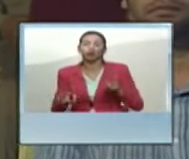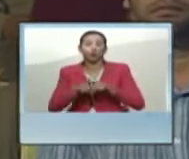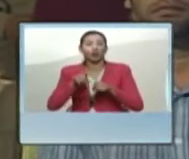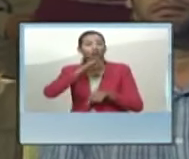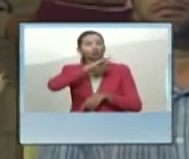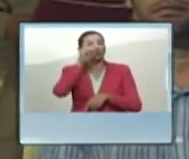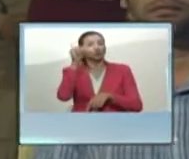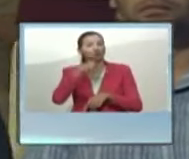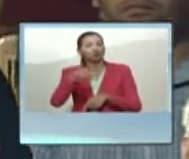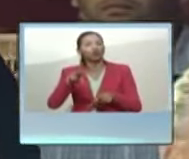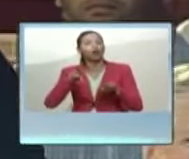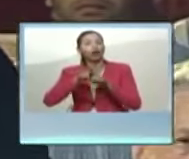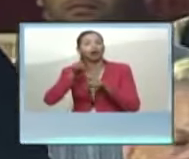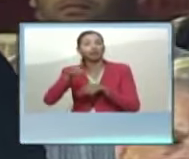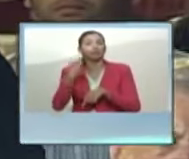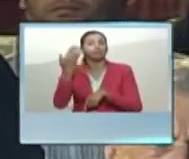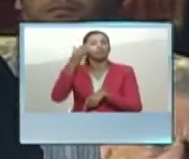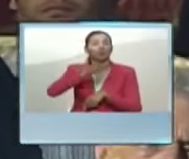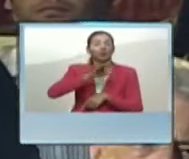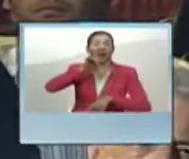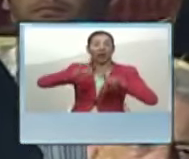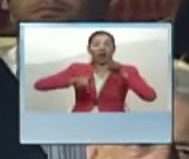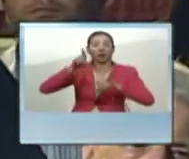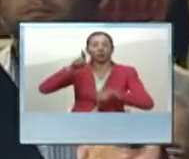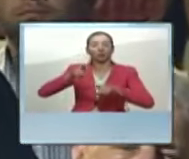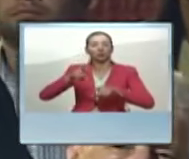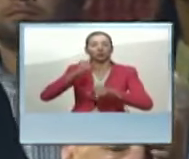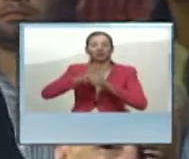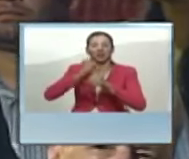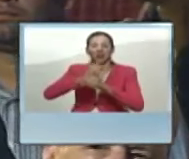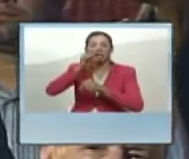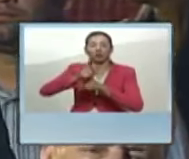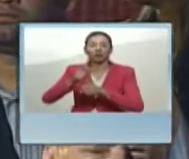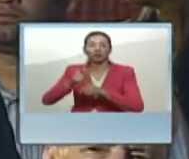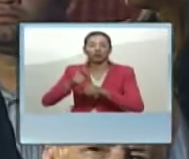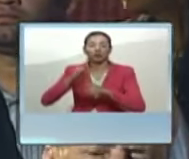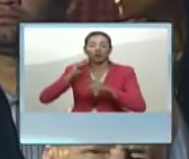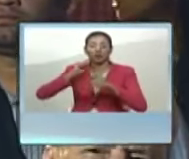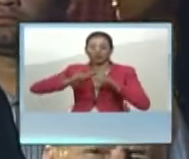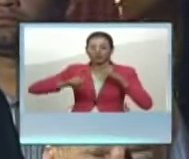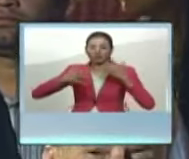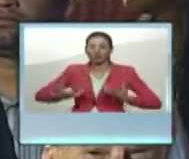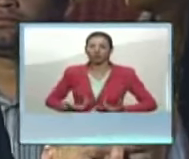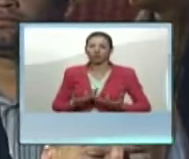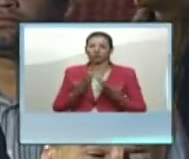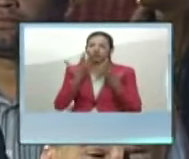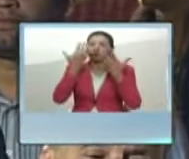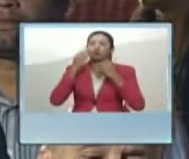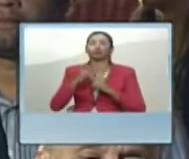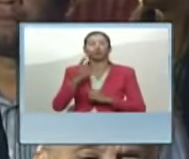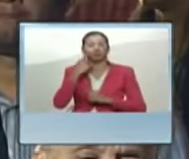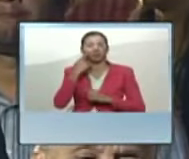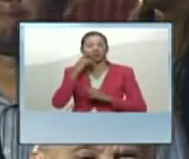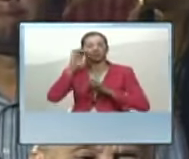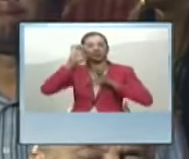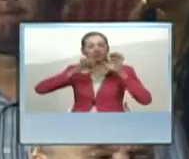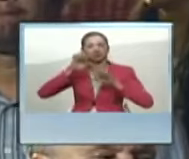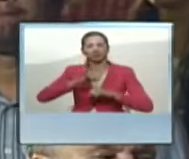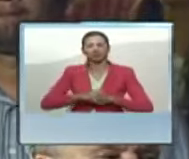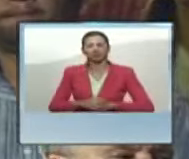Zulia, donde murieron algunos pescadores, otros fueron quemados en una... Deberíamos de revisar ese punto.